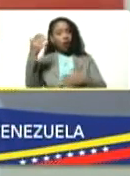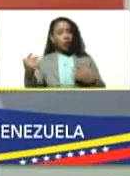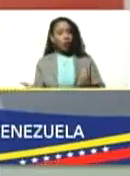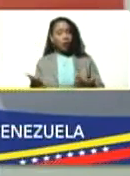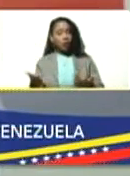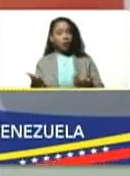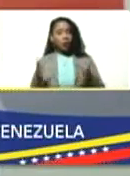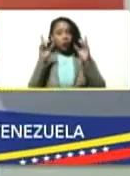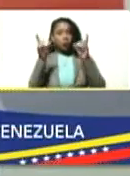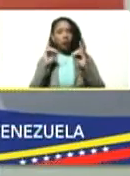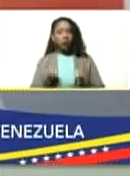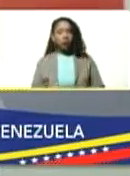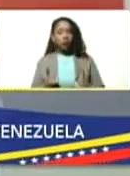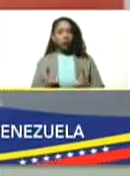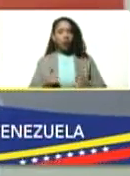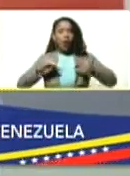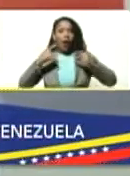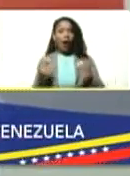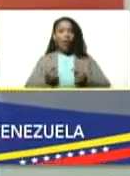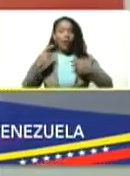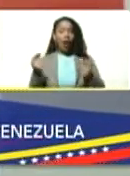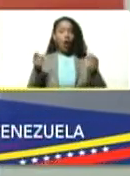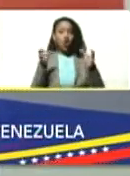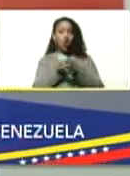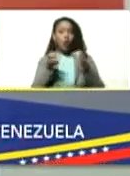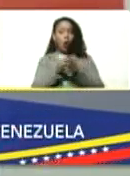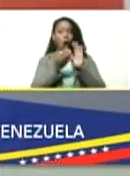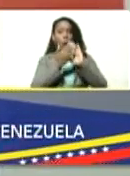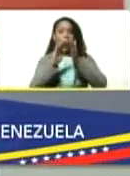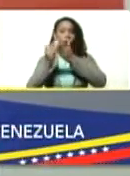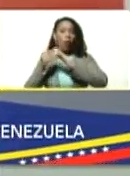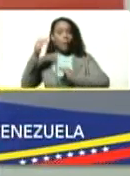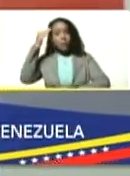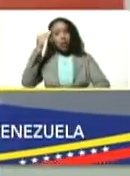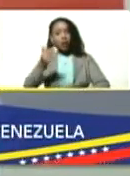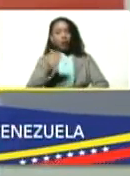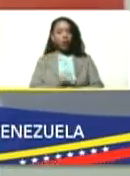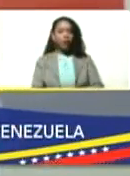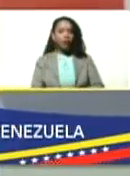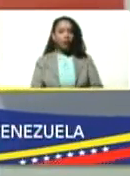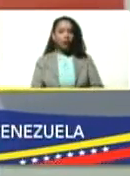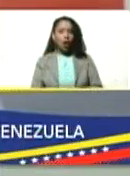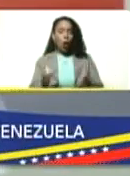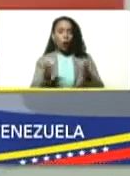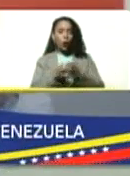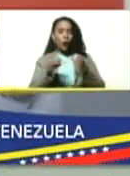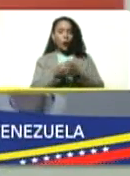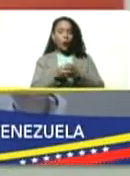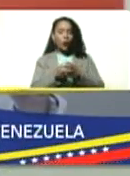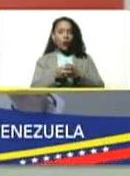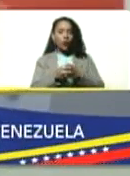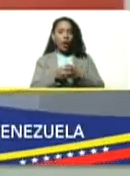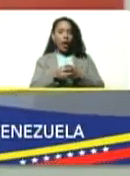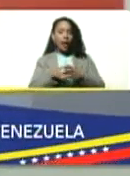la decisión de activar las brigadas comunitarias militares, las BRICOMIL